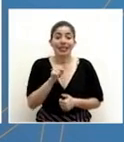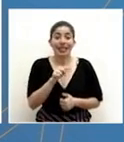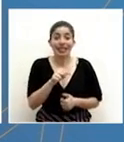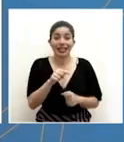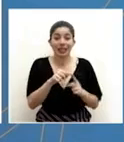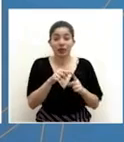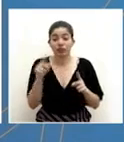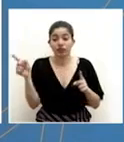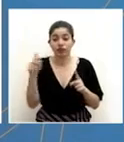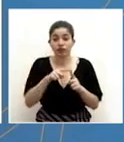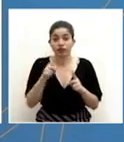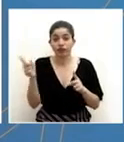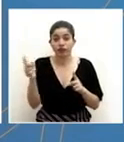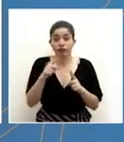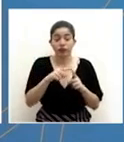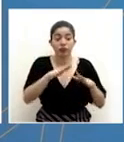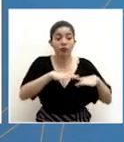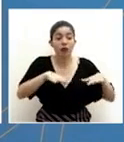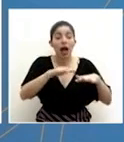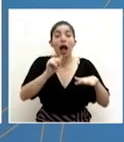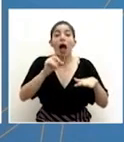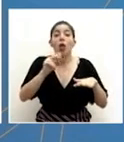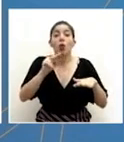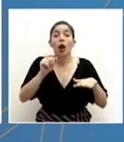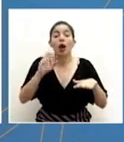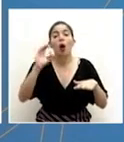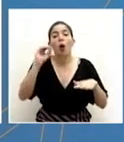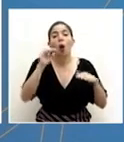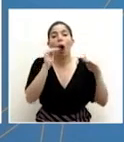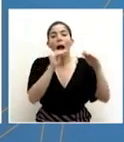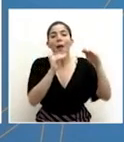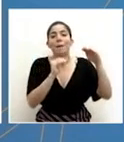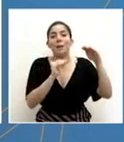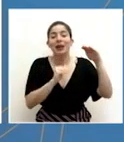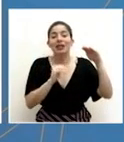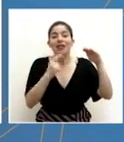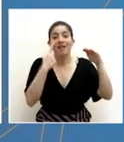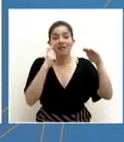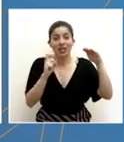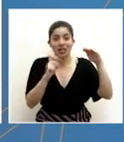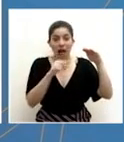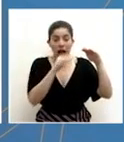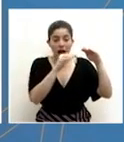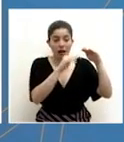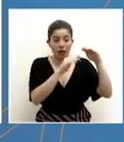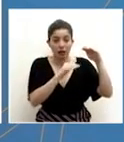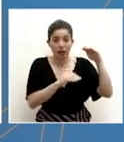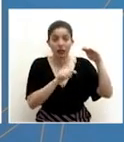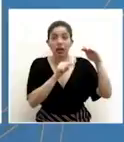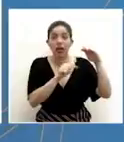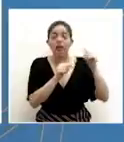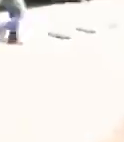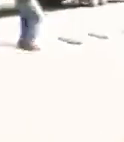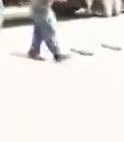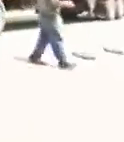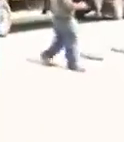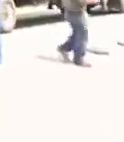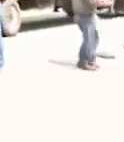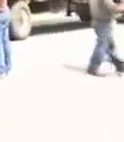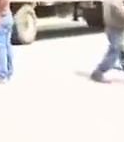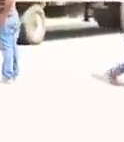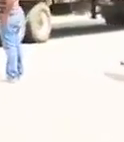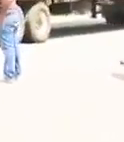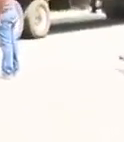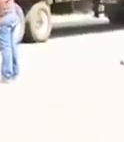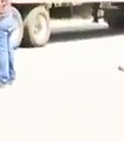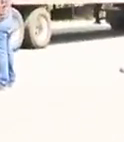Este tránsito a los depósitos aduaneros o a los almacenes fiscales va a ser acompañado con un mecanismo de trazabilidad. Bajo